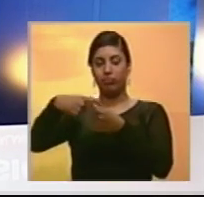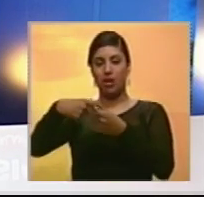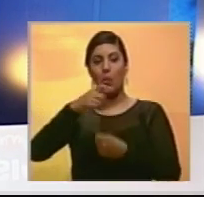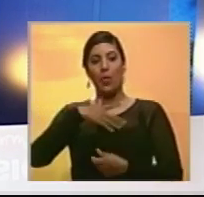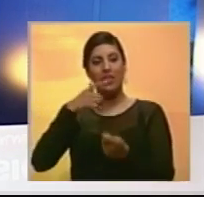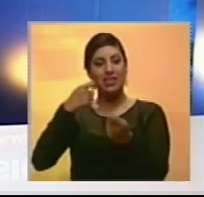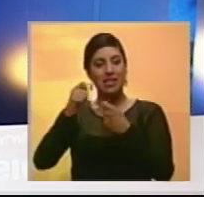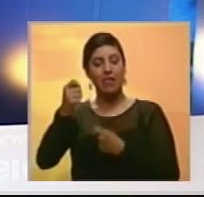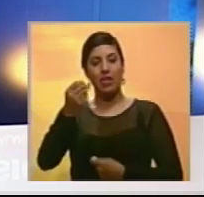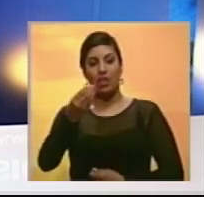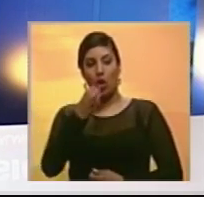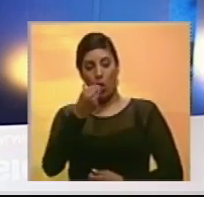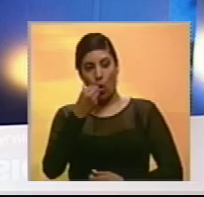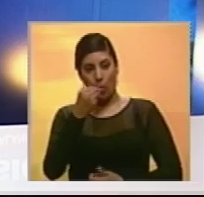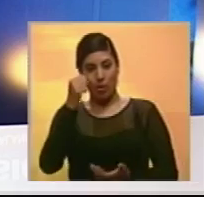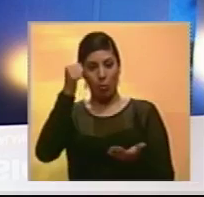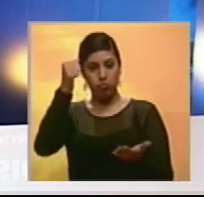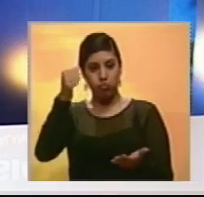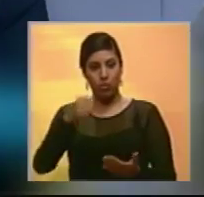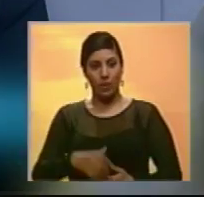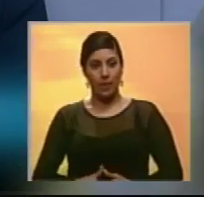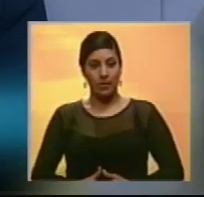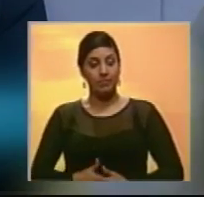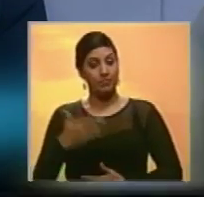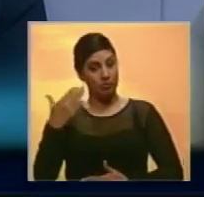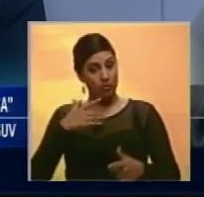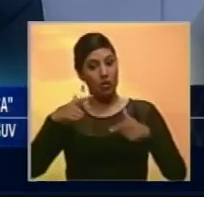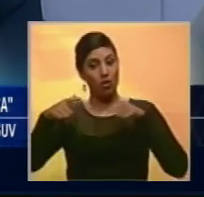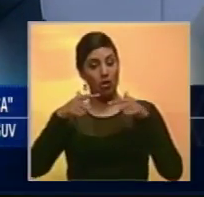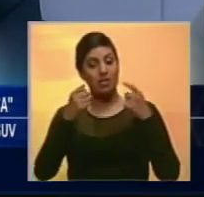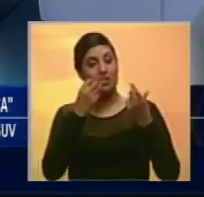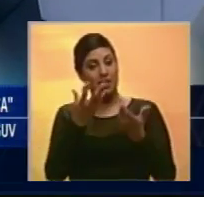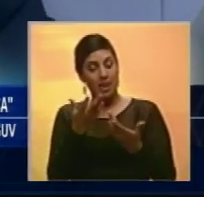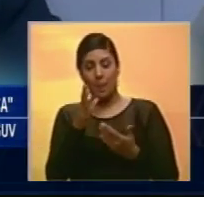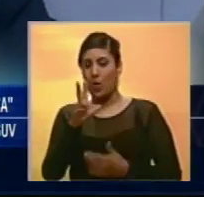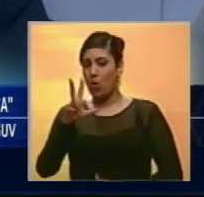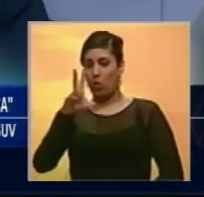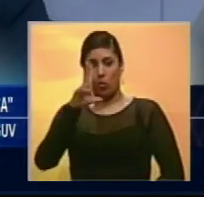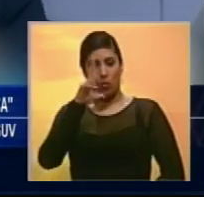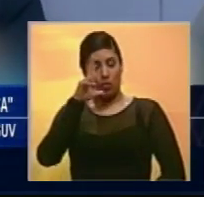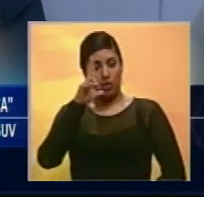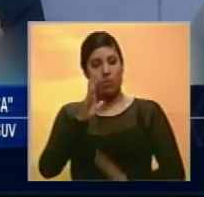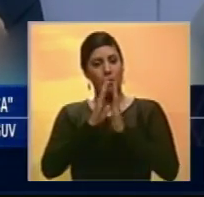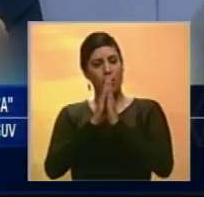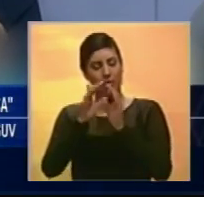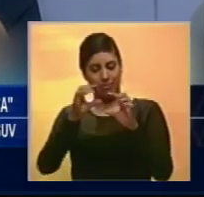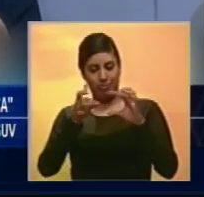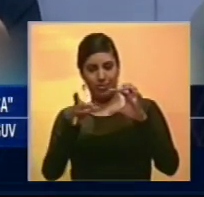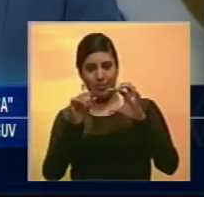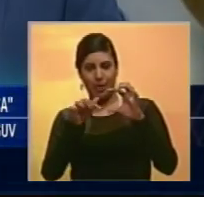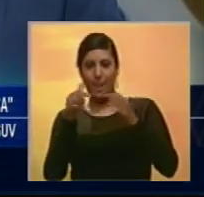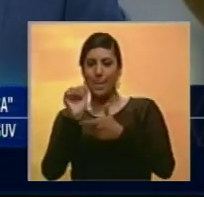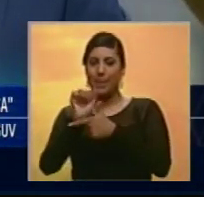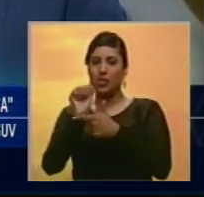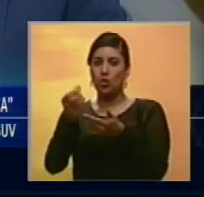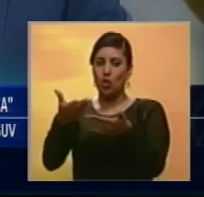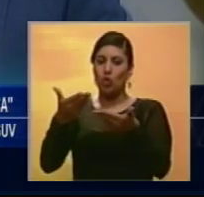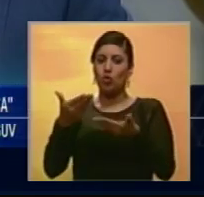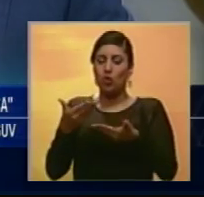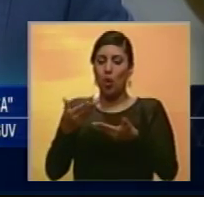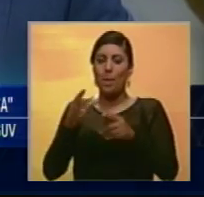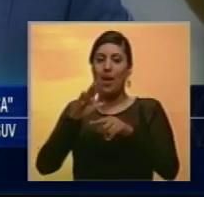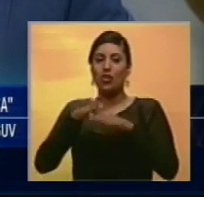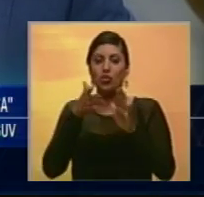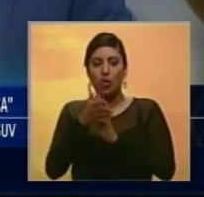poder venderles la bolsa de alimentos. El coordinador calificó como aberración pedir el carnet del PSUV para entregar el combo